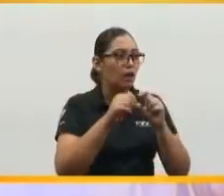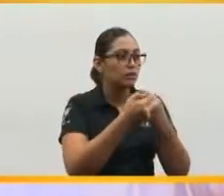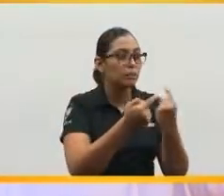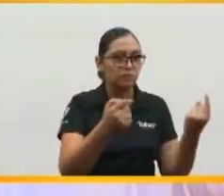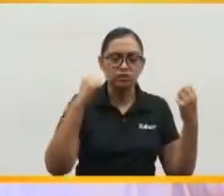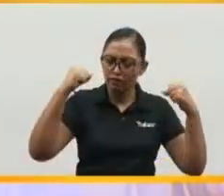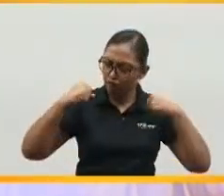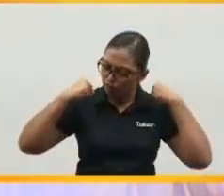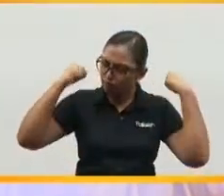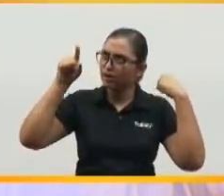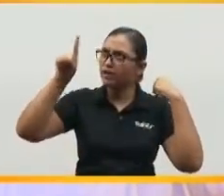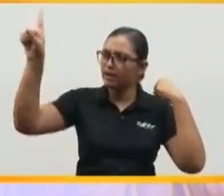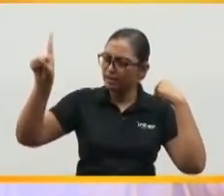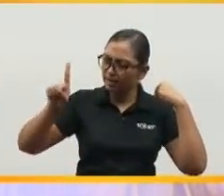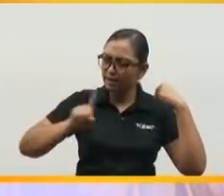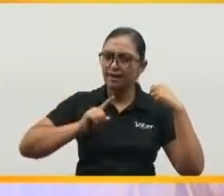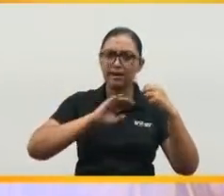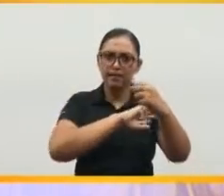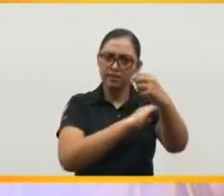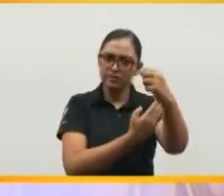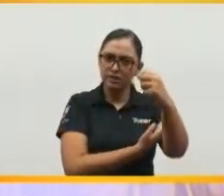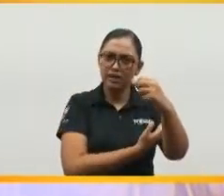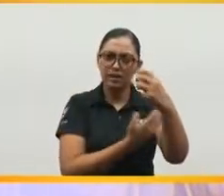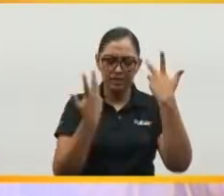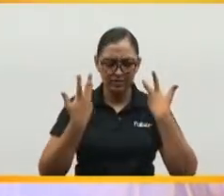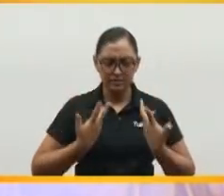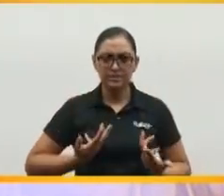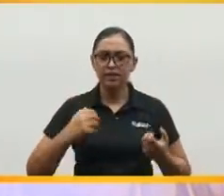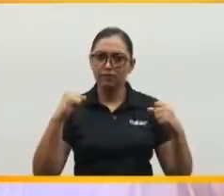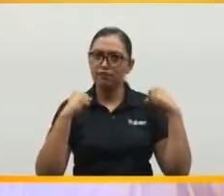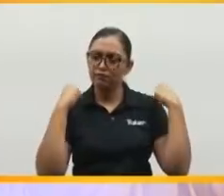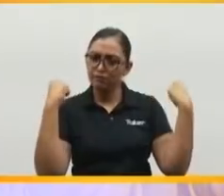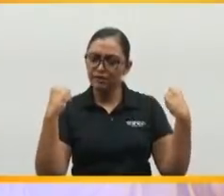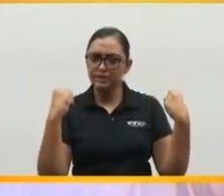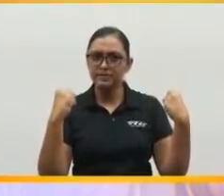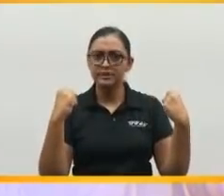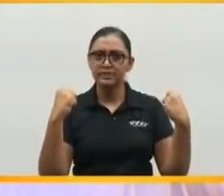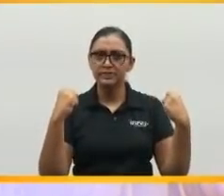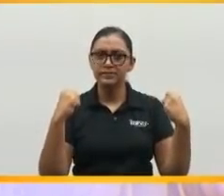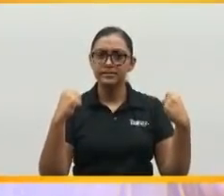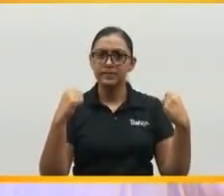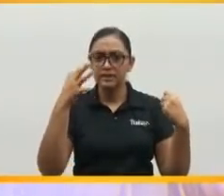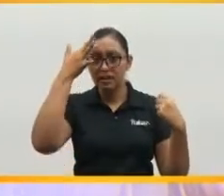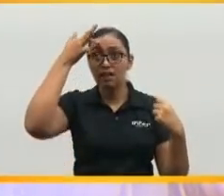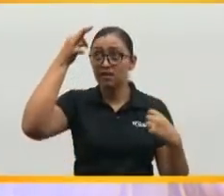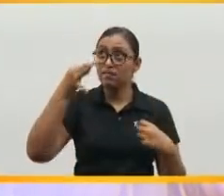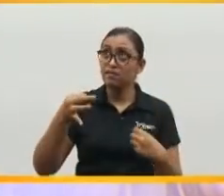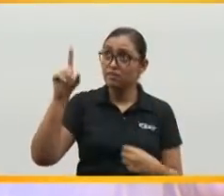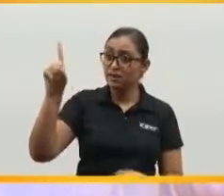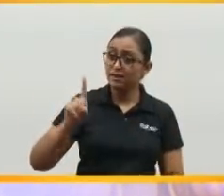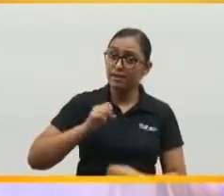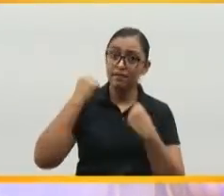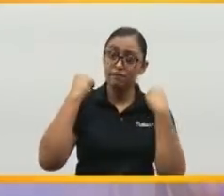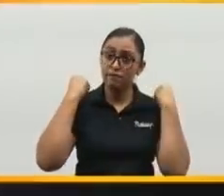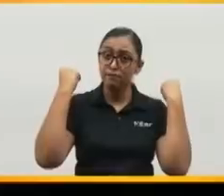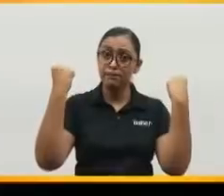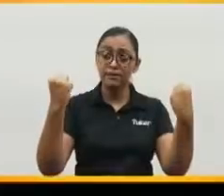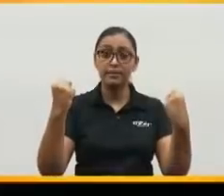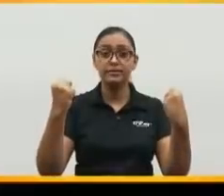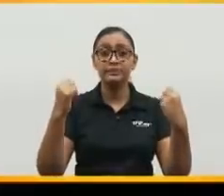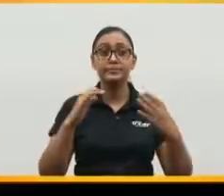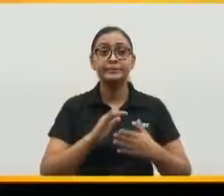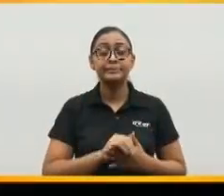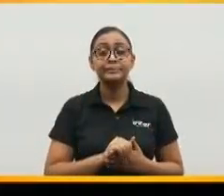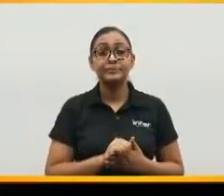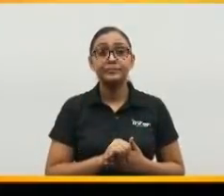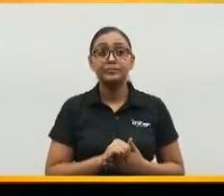Señor. ¿Alguien dice amén? Fortalecido en sus defensas. ¿Alguien dice amén? Fortalecidos en fe. ¿Alguien dice amén? No, si